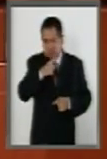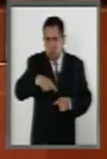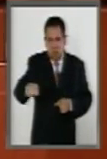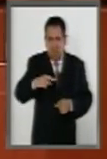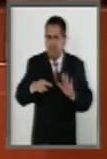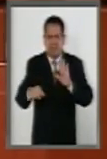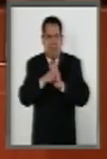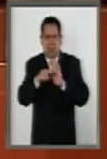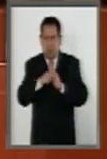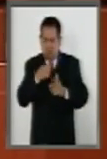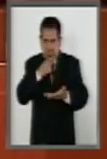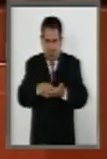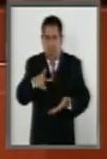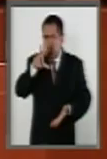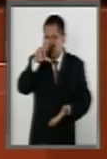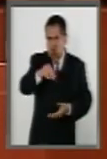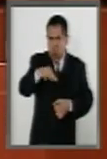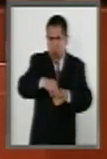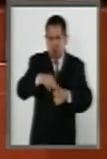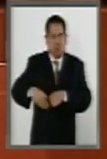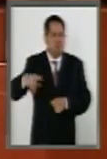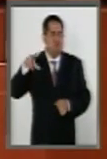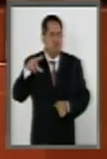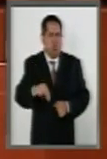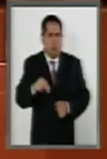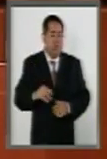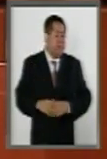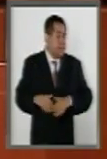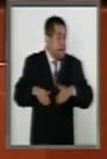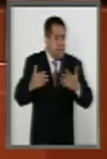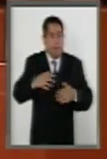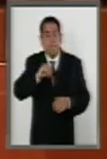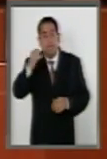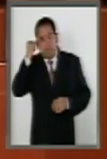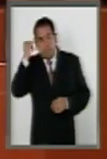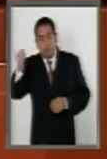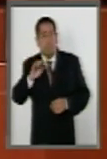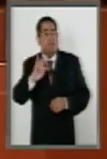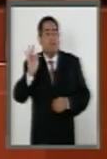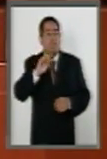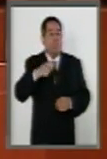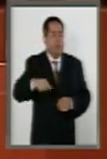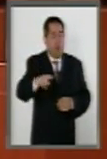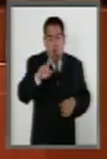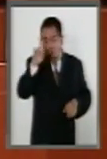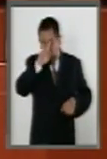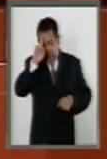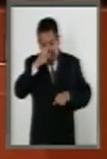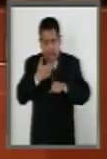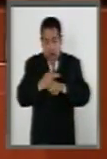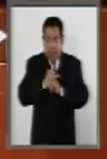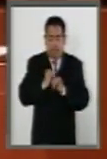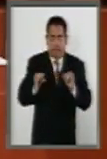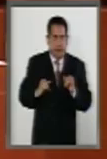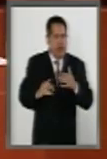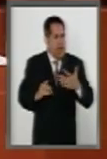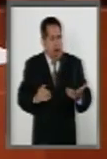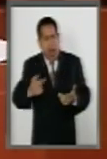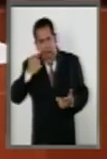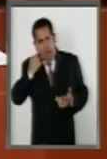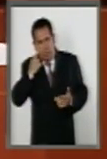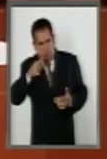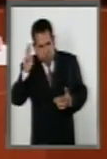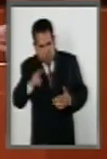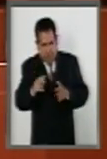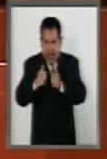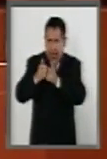en nuestro voto. Otro criterio pudiera ser que, como serán consejeros independientes, pues que se garantice